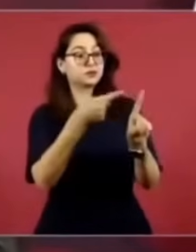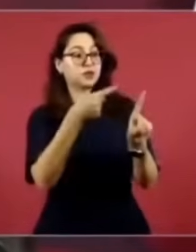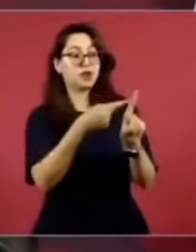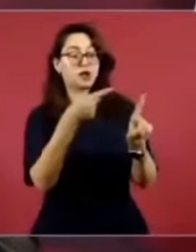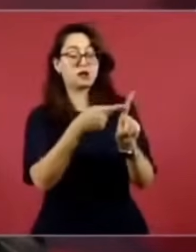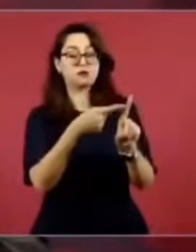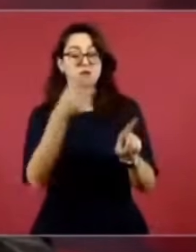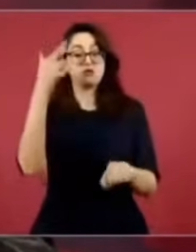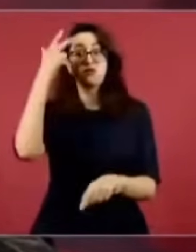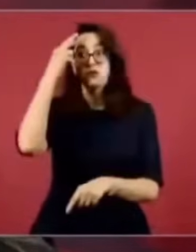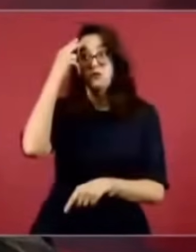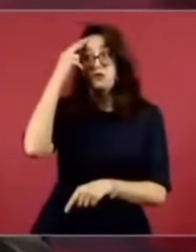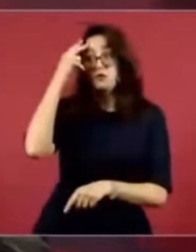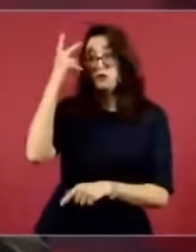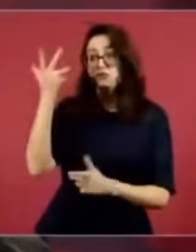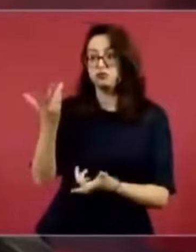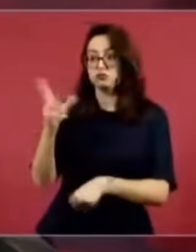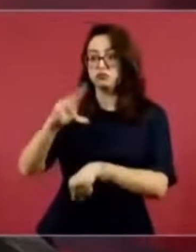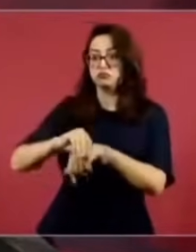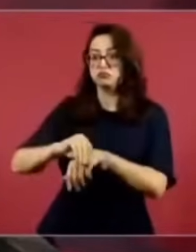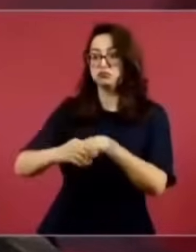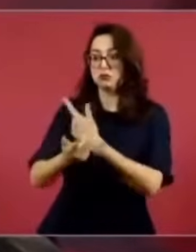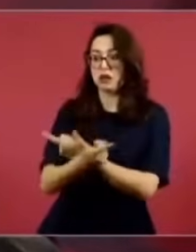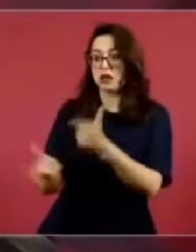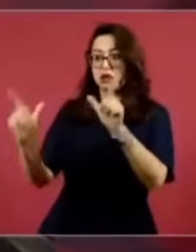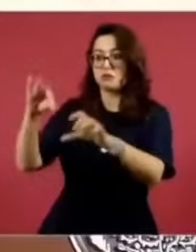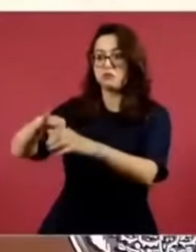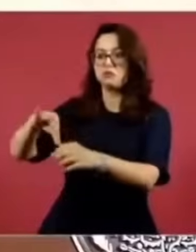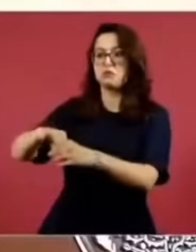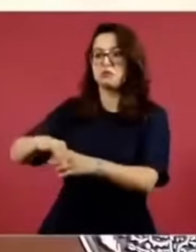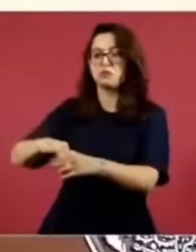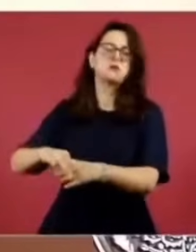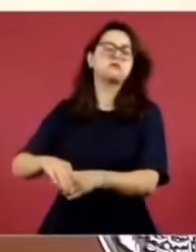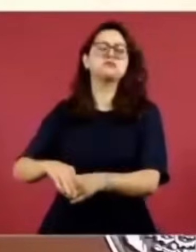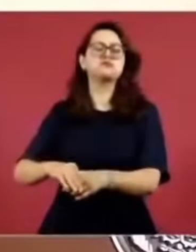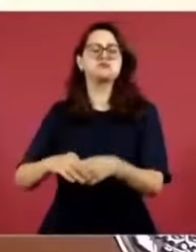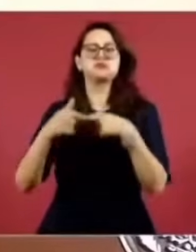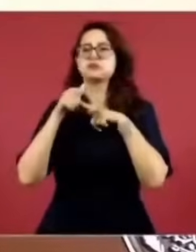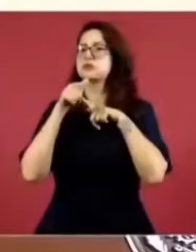porque volvió a ser candidato